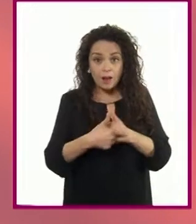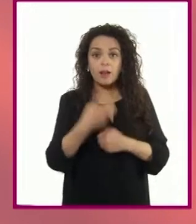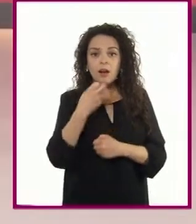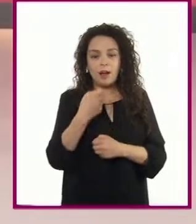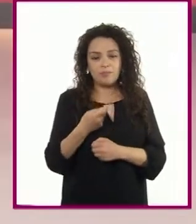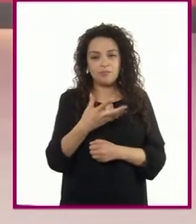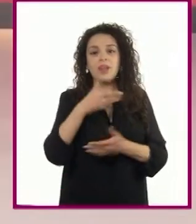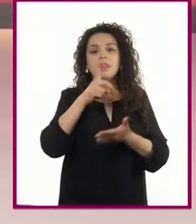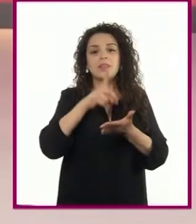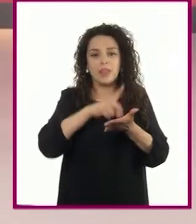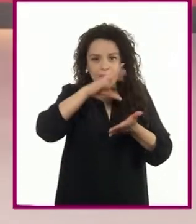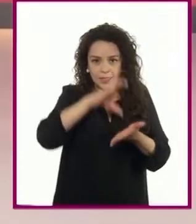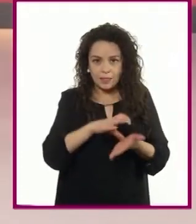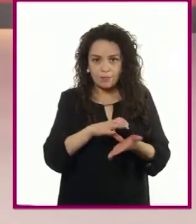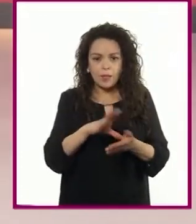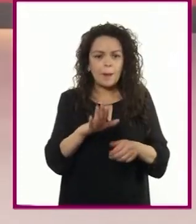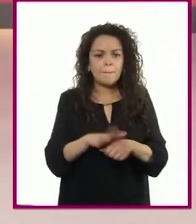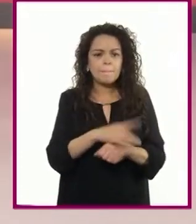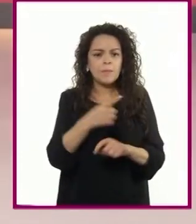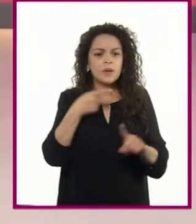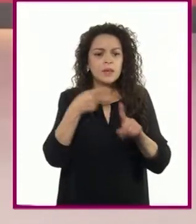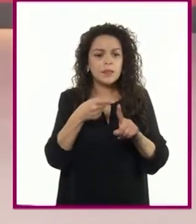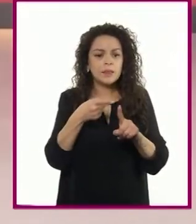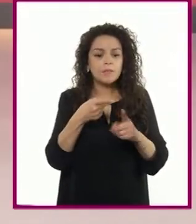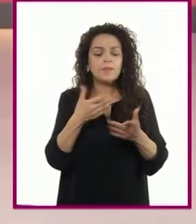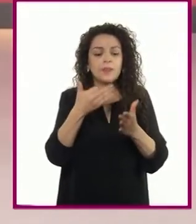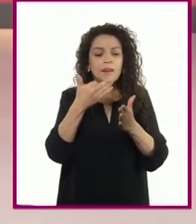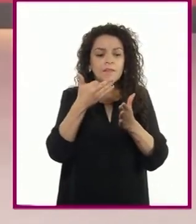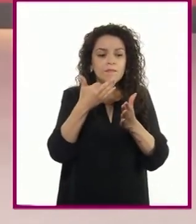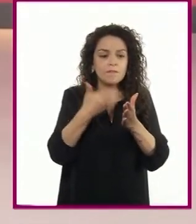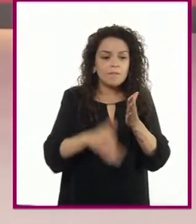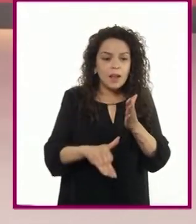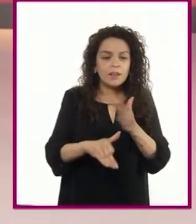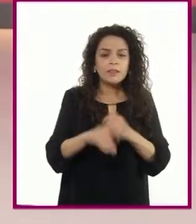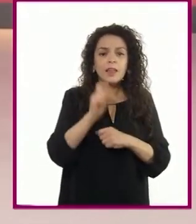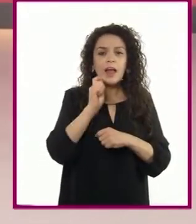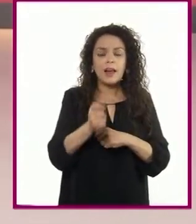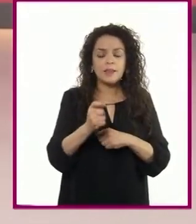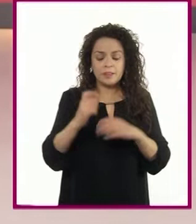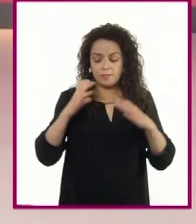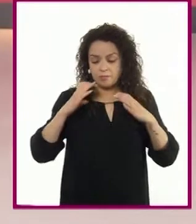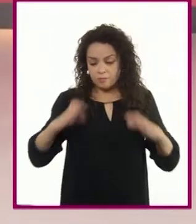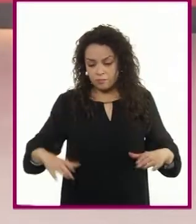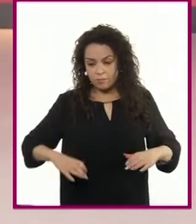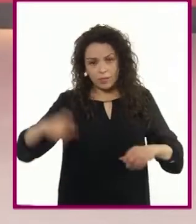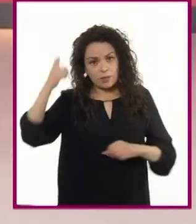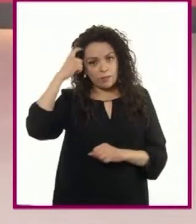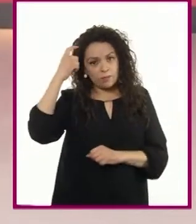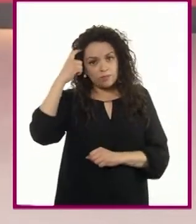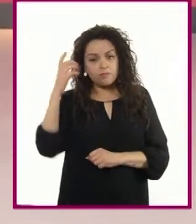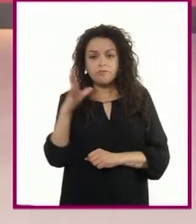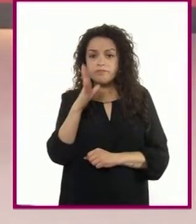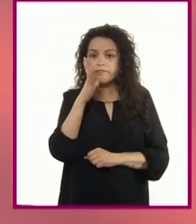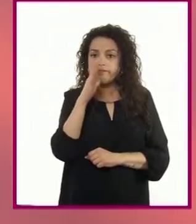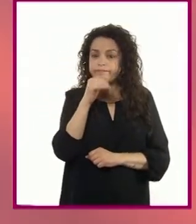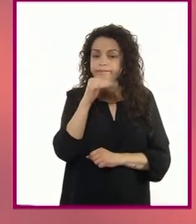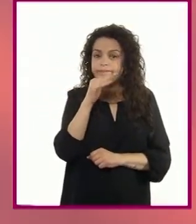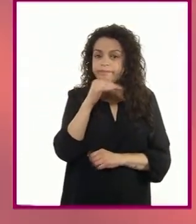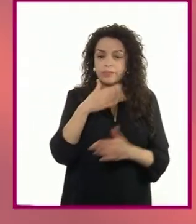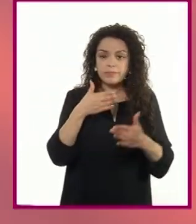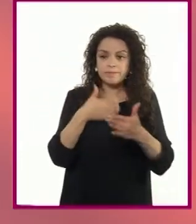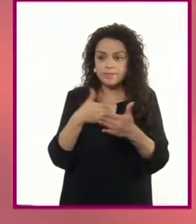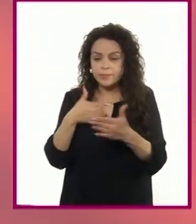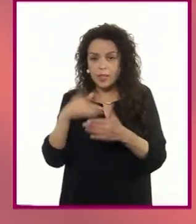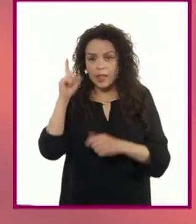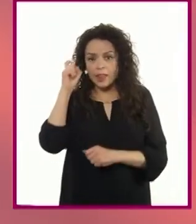discapacidad, ya que se refiere a la falta o limitación de alguna facultad física o mental que imposibilita o